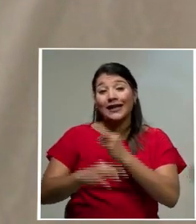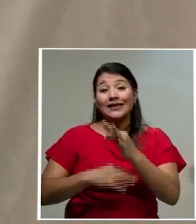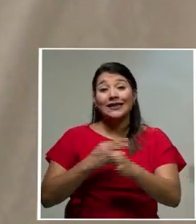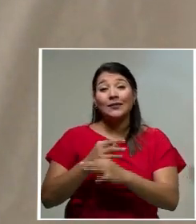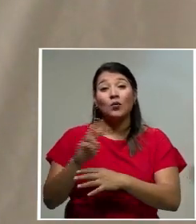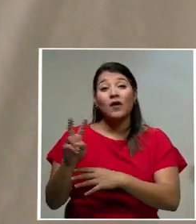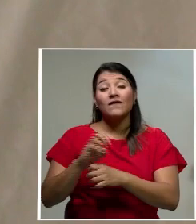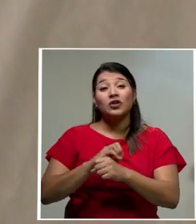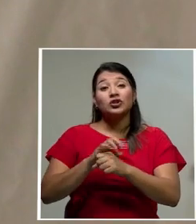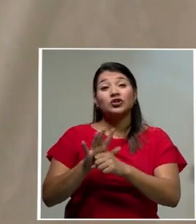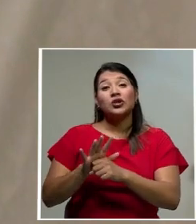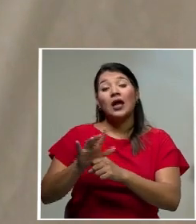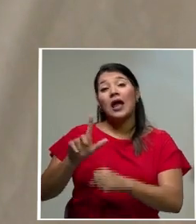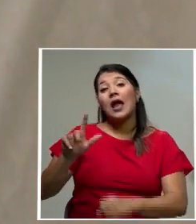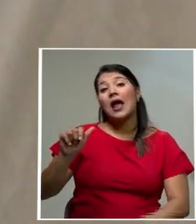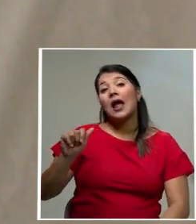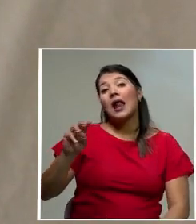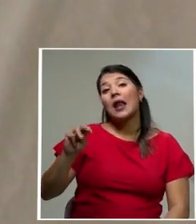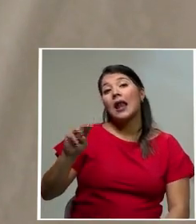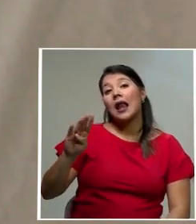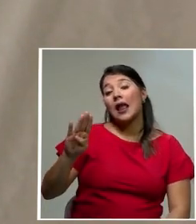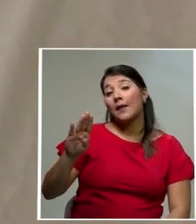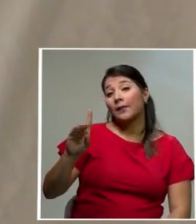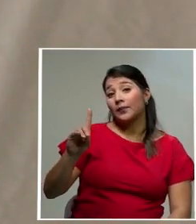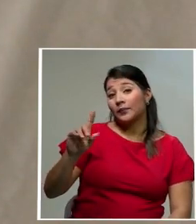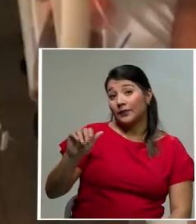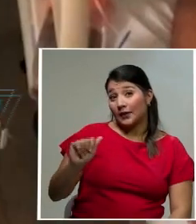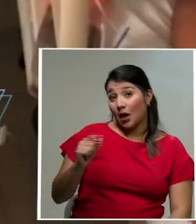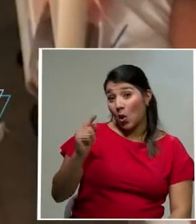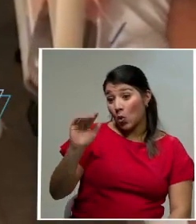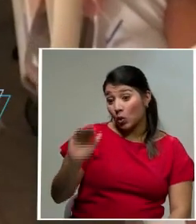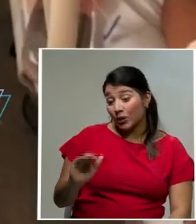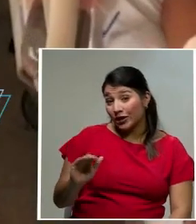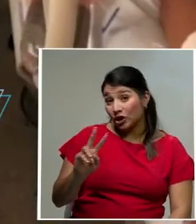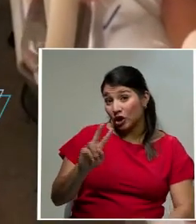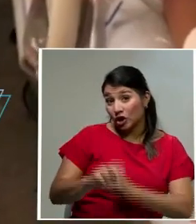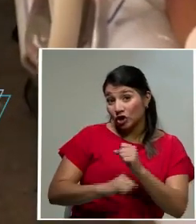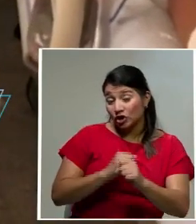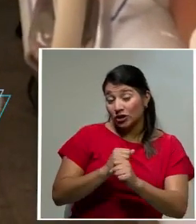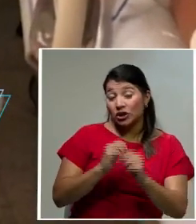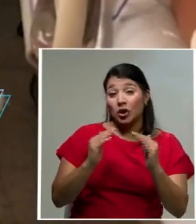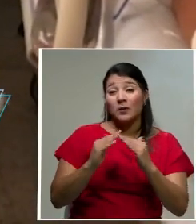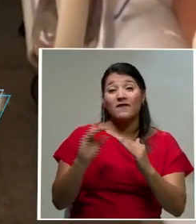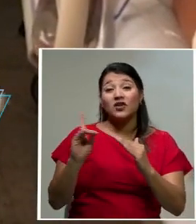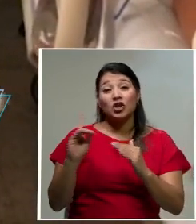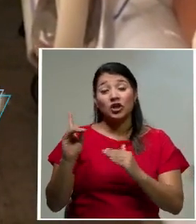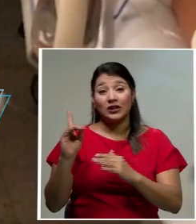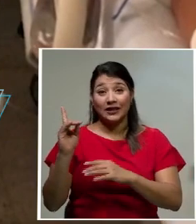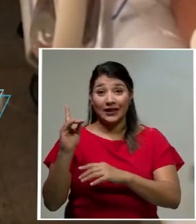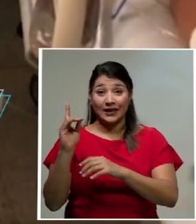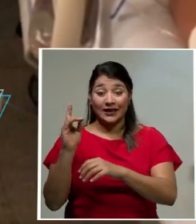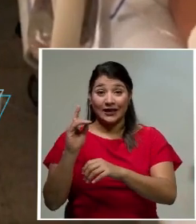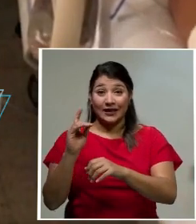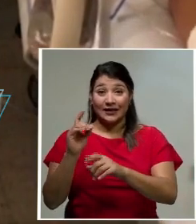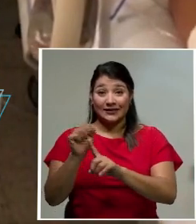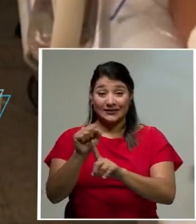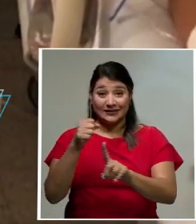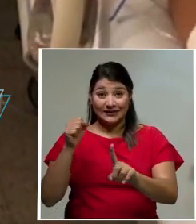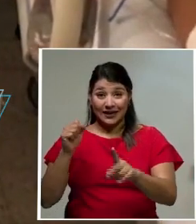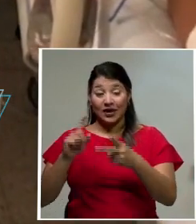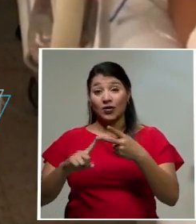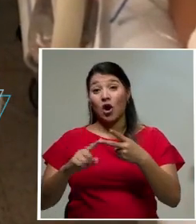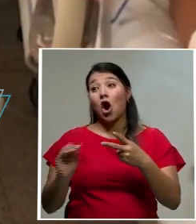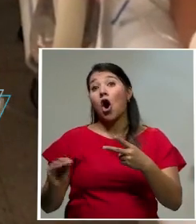coronavirus. Se trata de un niño de 2 años, vecino de Siquirres, un joven de 20 años de la Cruz de